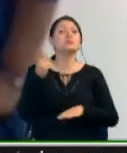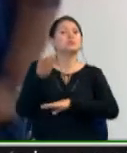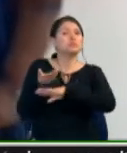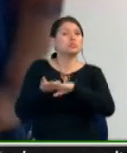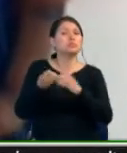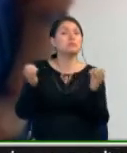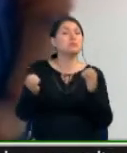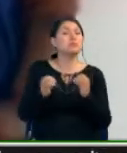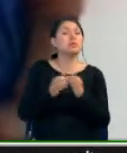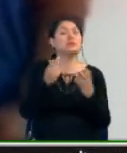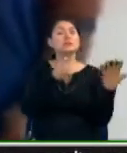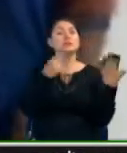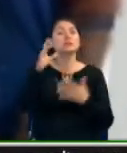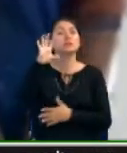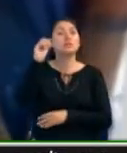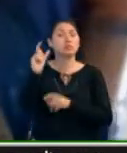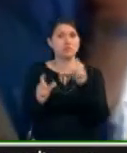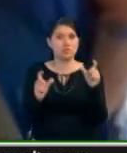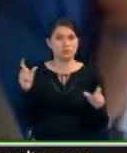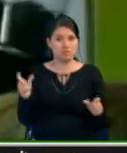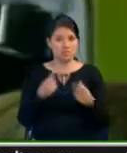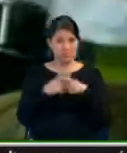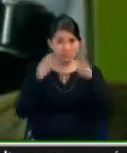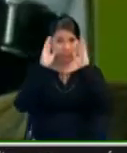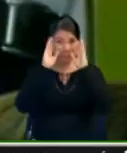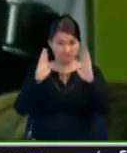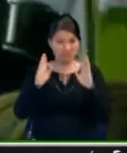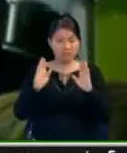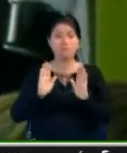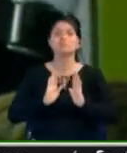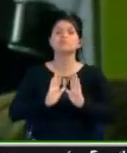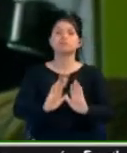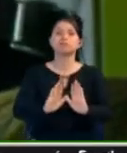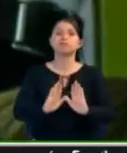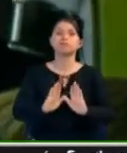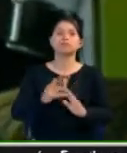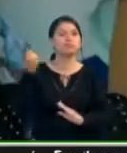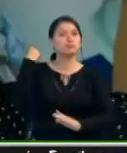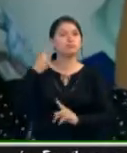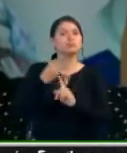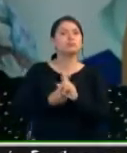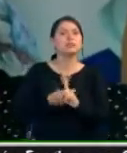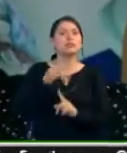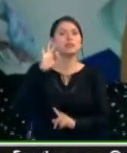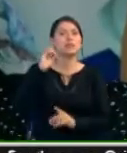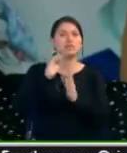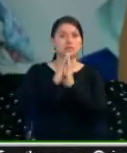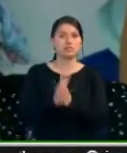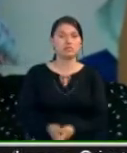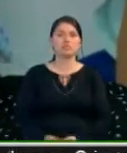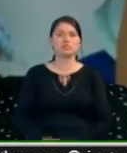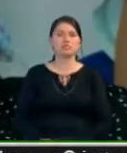un poco más de 650 personas, pero la atención fue suspendida desde el pasado 30 de diciembre.